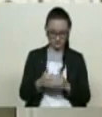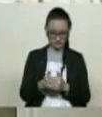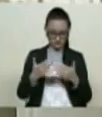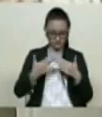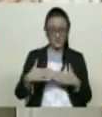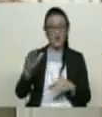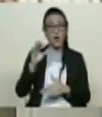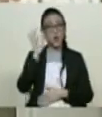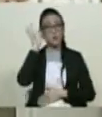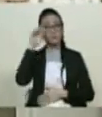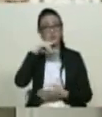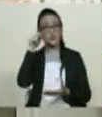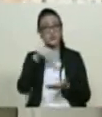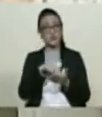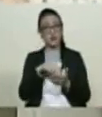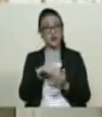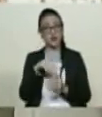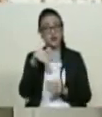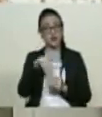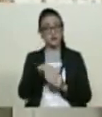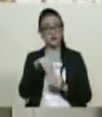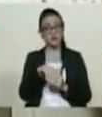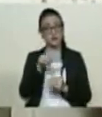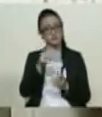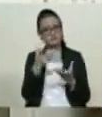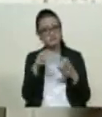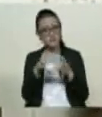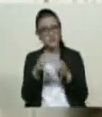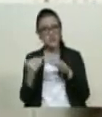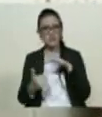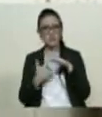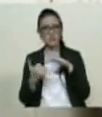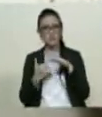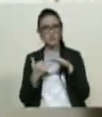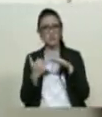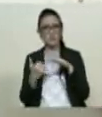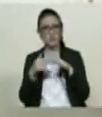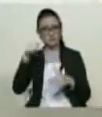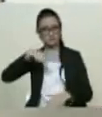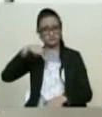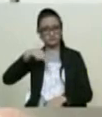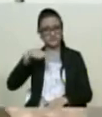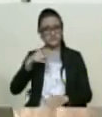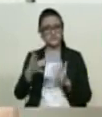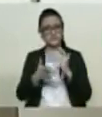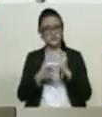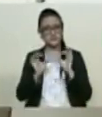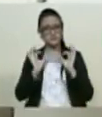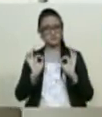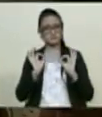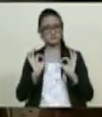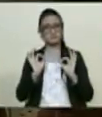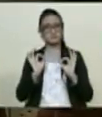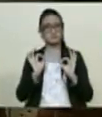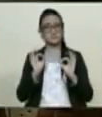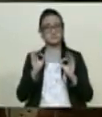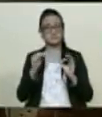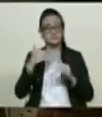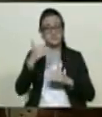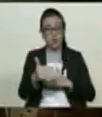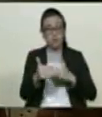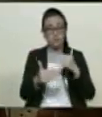del Consejo Nacional Electoral. Este es un organismo, una institución altamente tecnificada y cada vez se fue haciendo